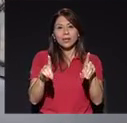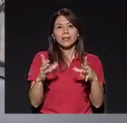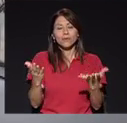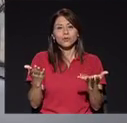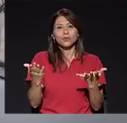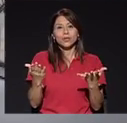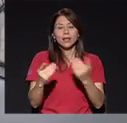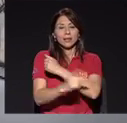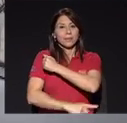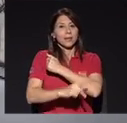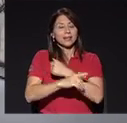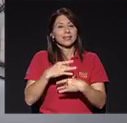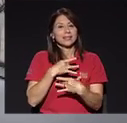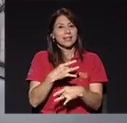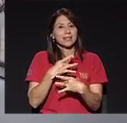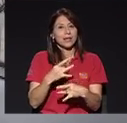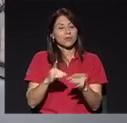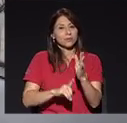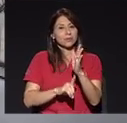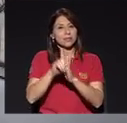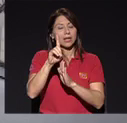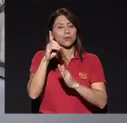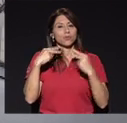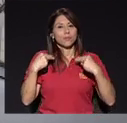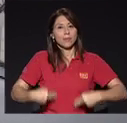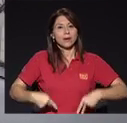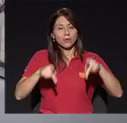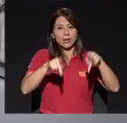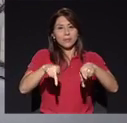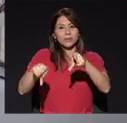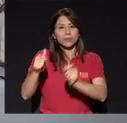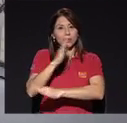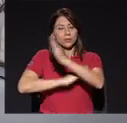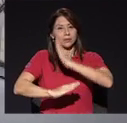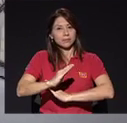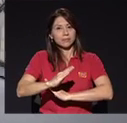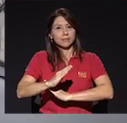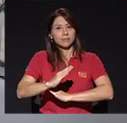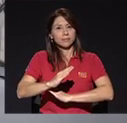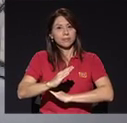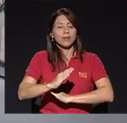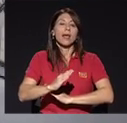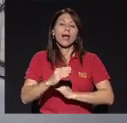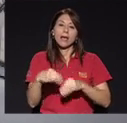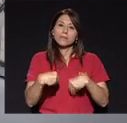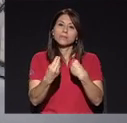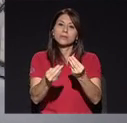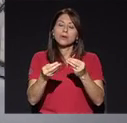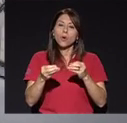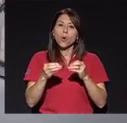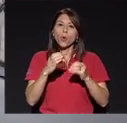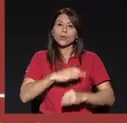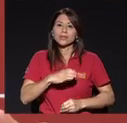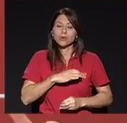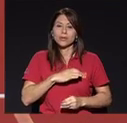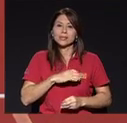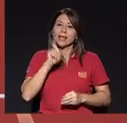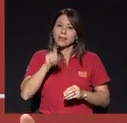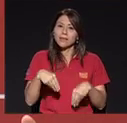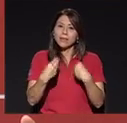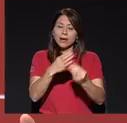educativos de los países interesados en el desarrollo humano de la persona con discapacidad, las condiciones tienen que generarlas